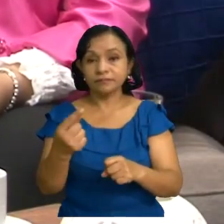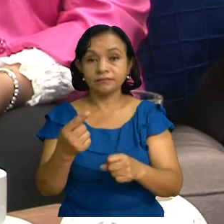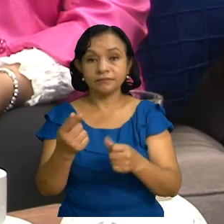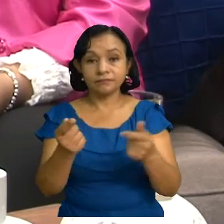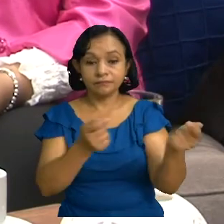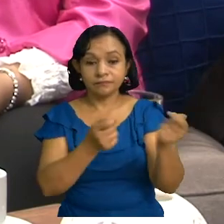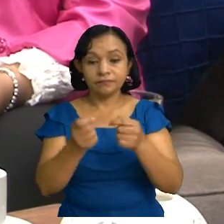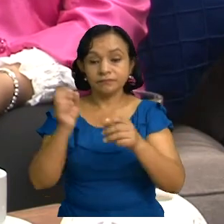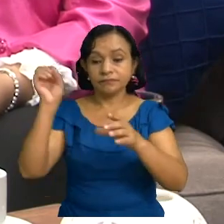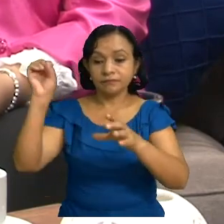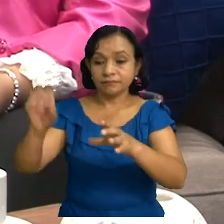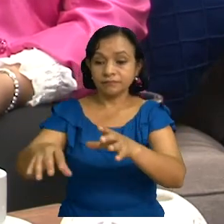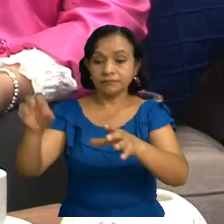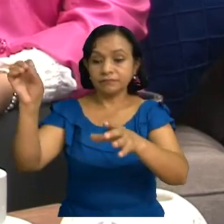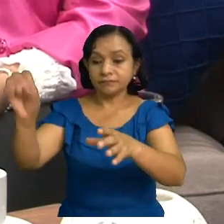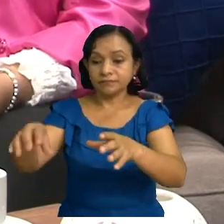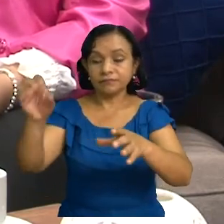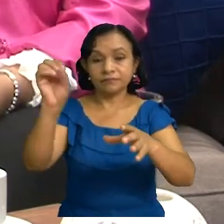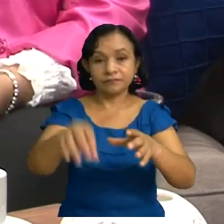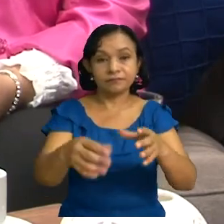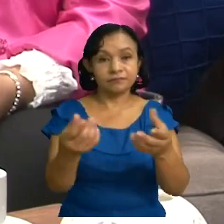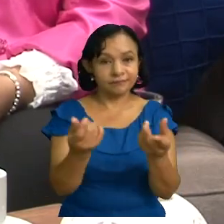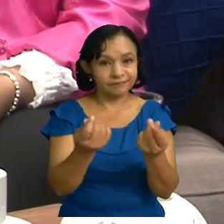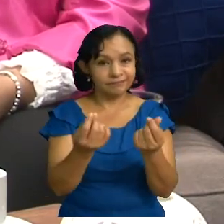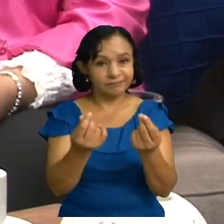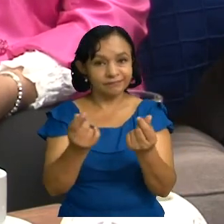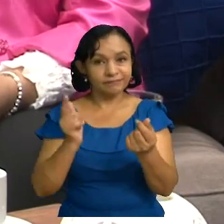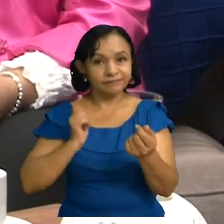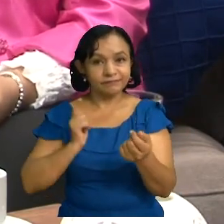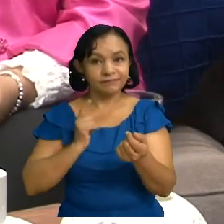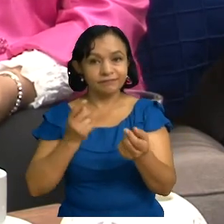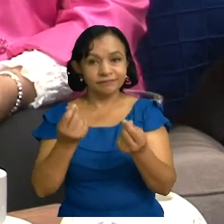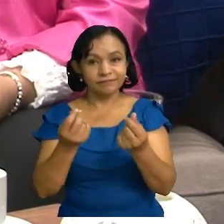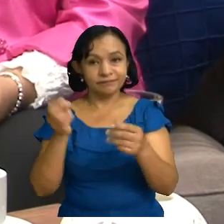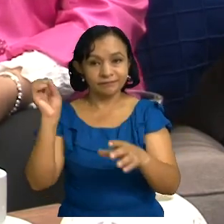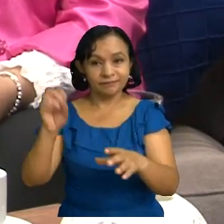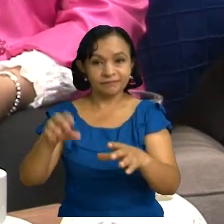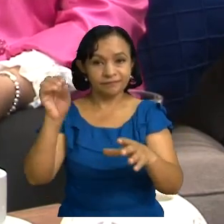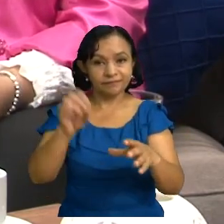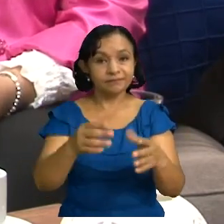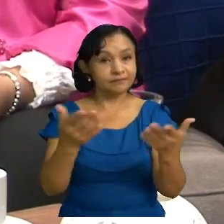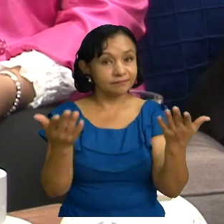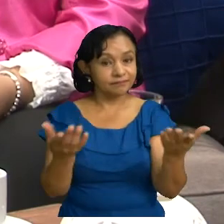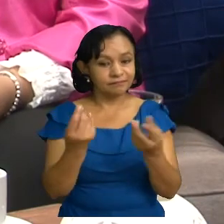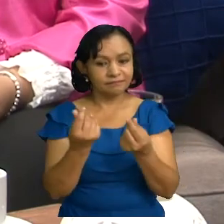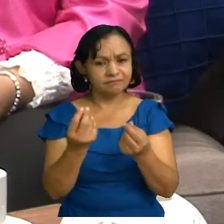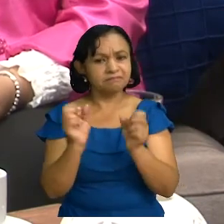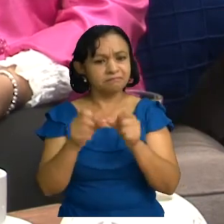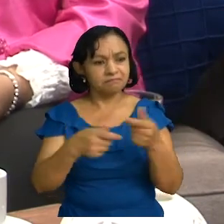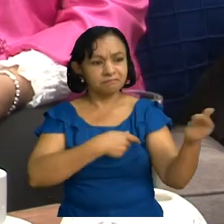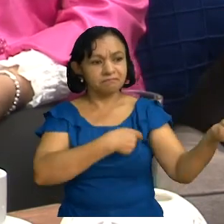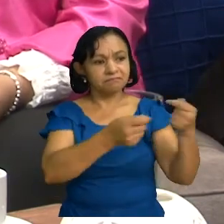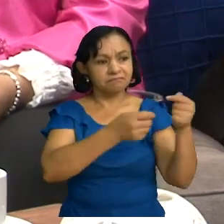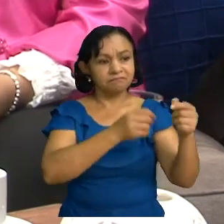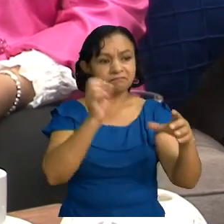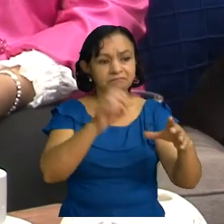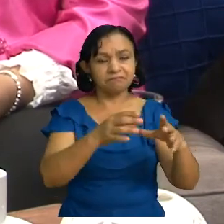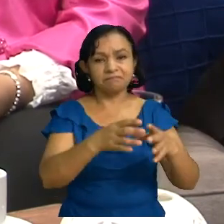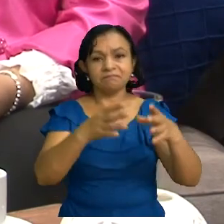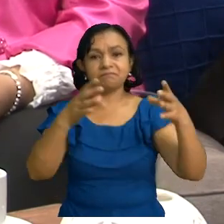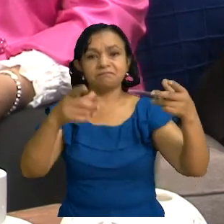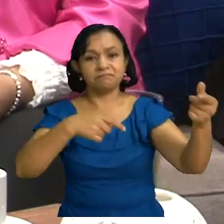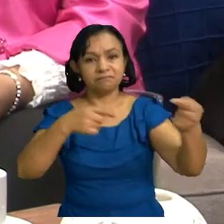manejan basura sí pero ahí hay plata hay latas y que también es aparte del reciclaje de la